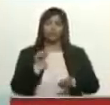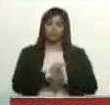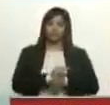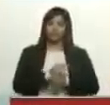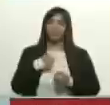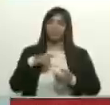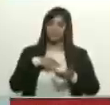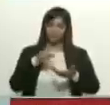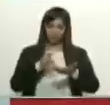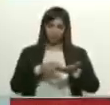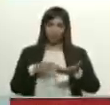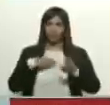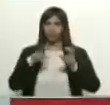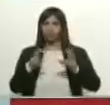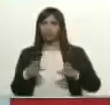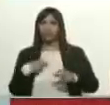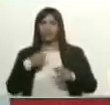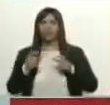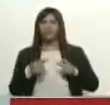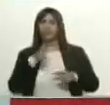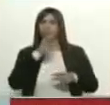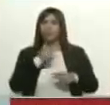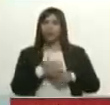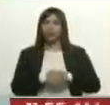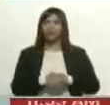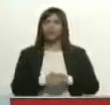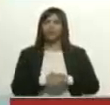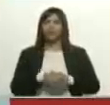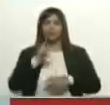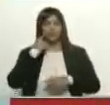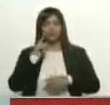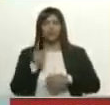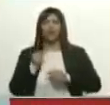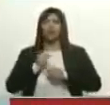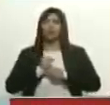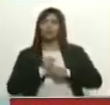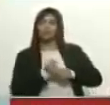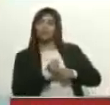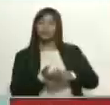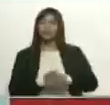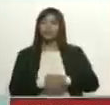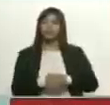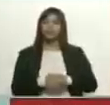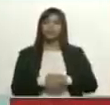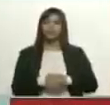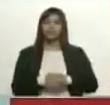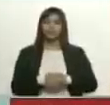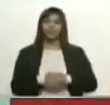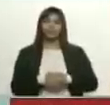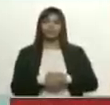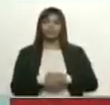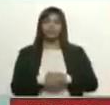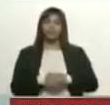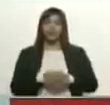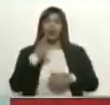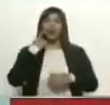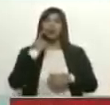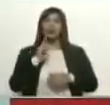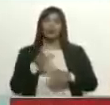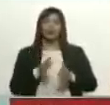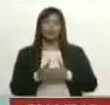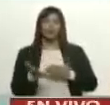cuando usted registra, la persona ni siquiera en su vida ha tomado un guante y no sabe ni